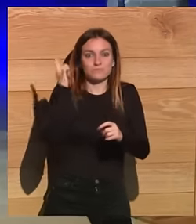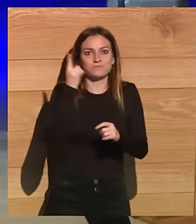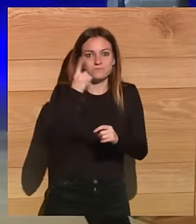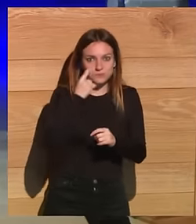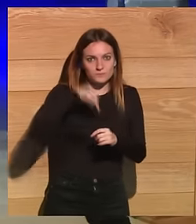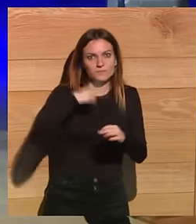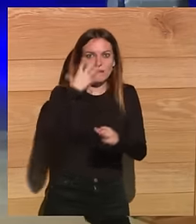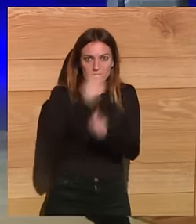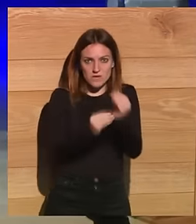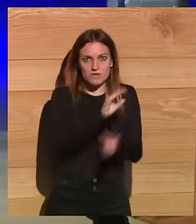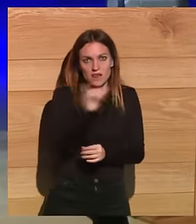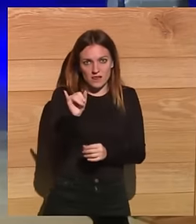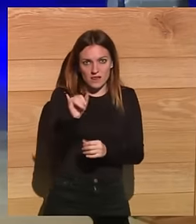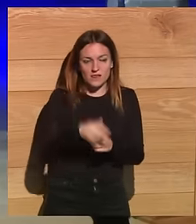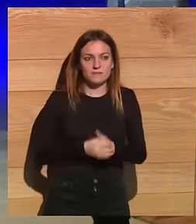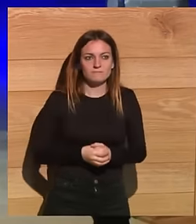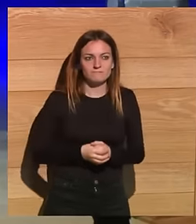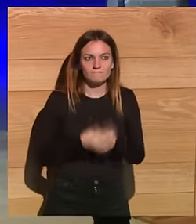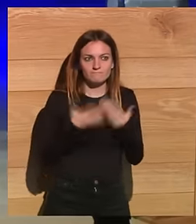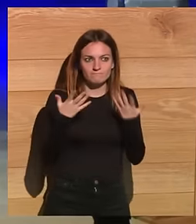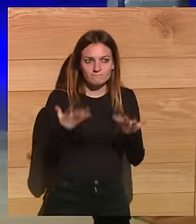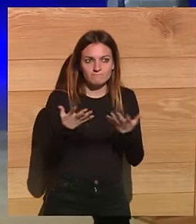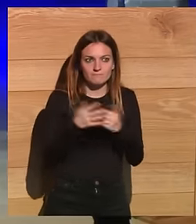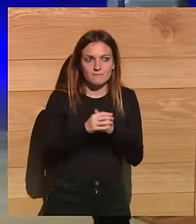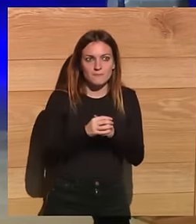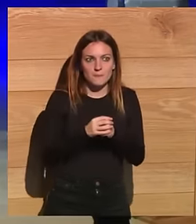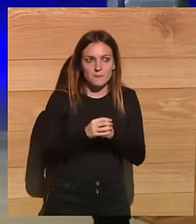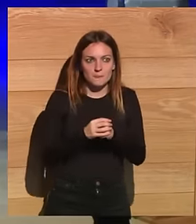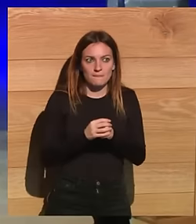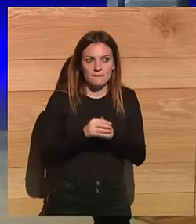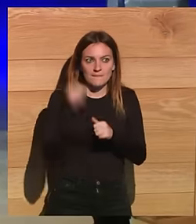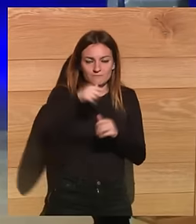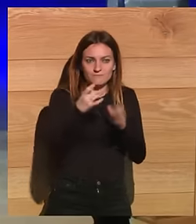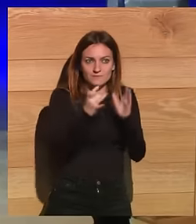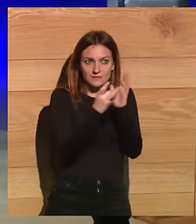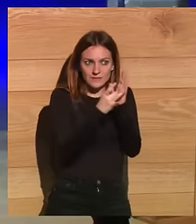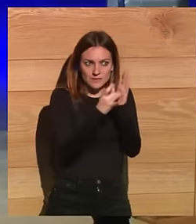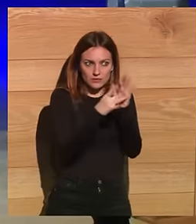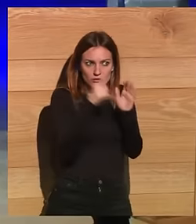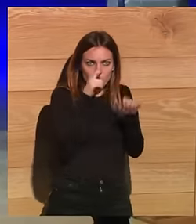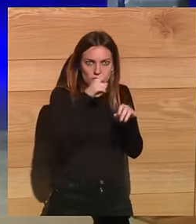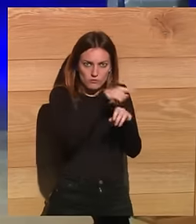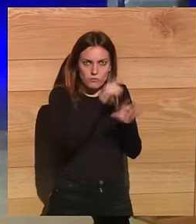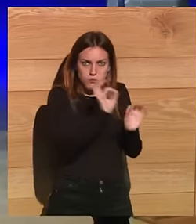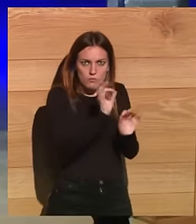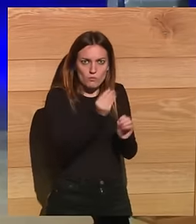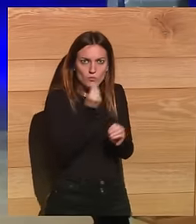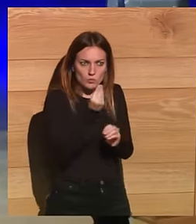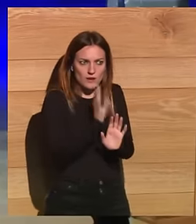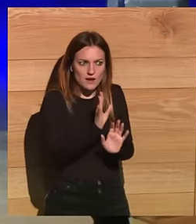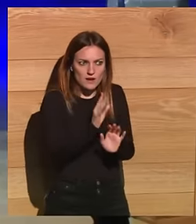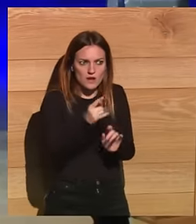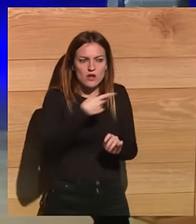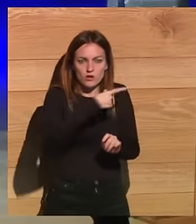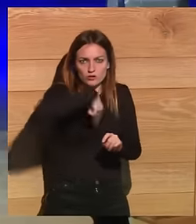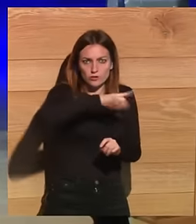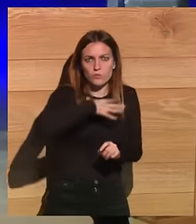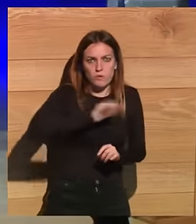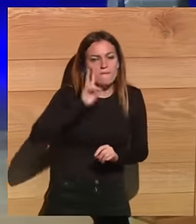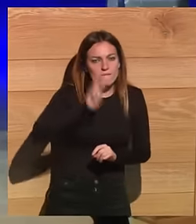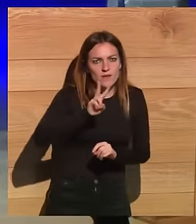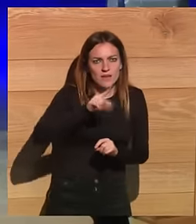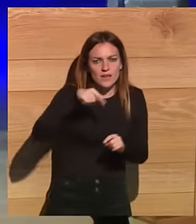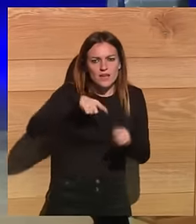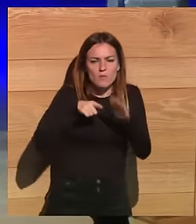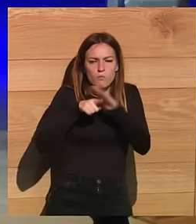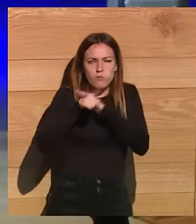error. Y dado que tenemos esta resolución temporal tan buena, podemos ver cómo se propaga. Empieza